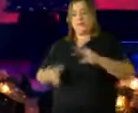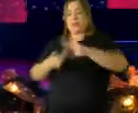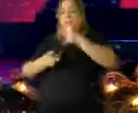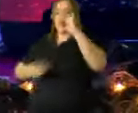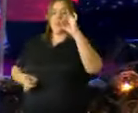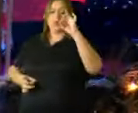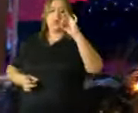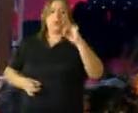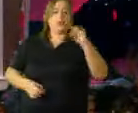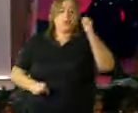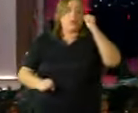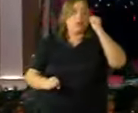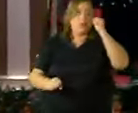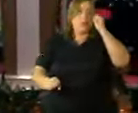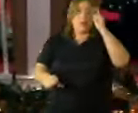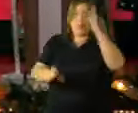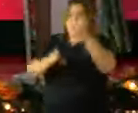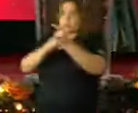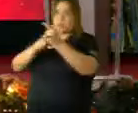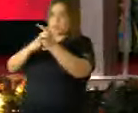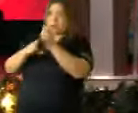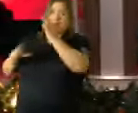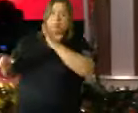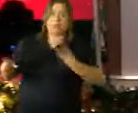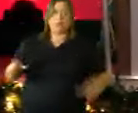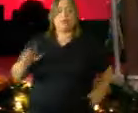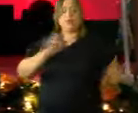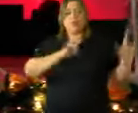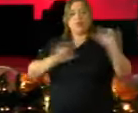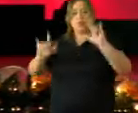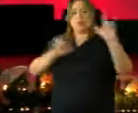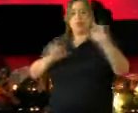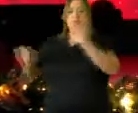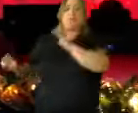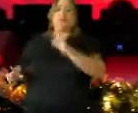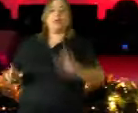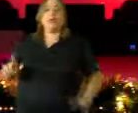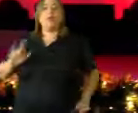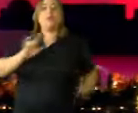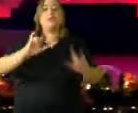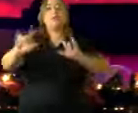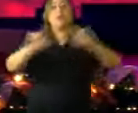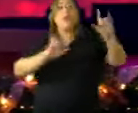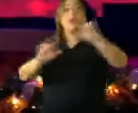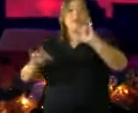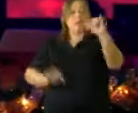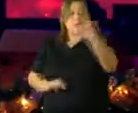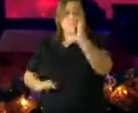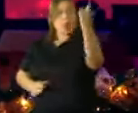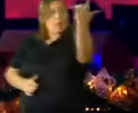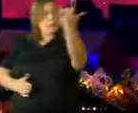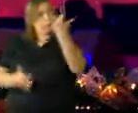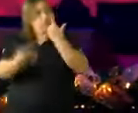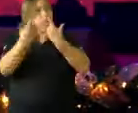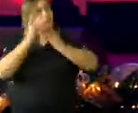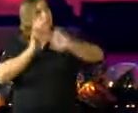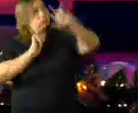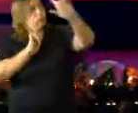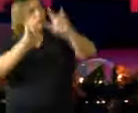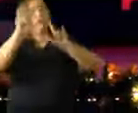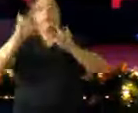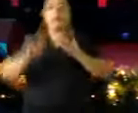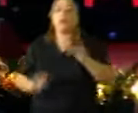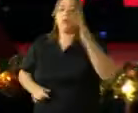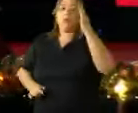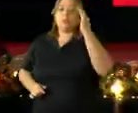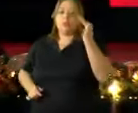Hermano, Cristo te ama, Cristo te ama. Ámalo tú a Él,